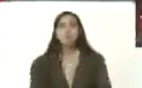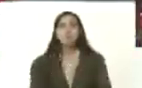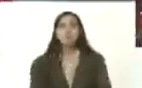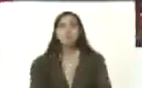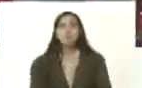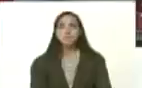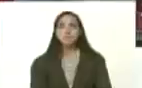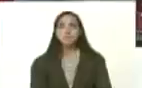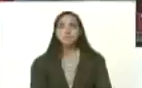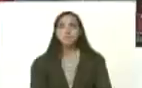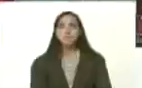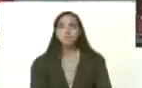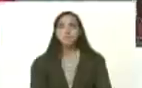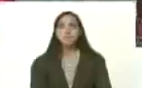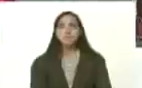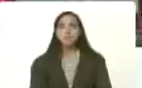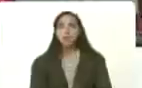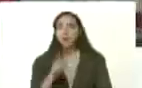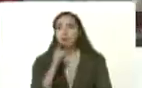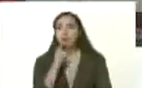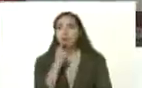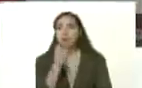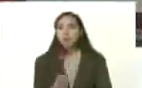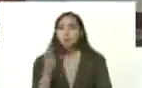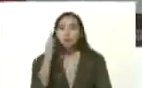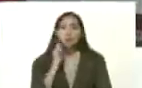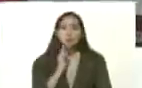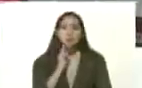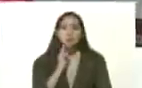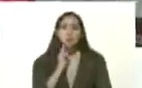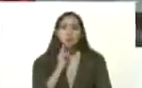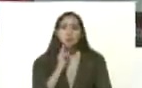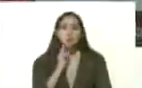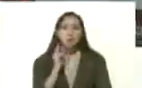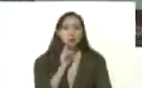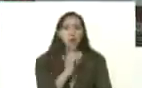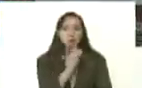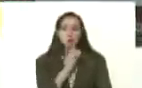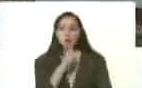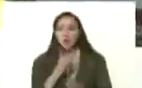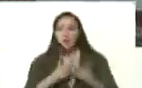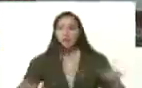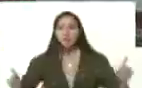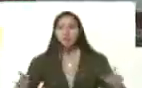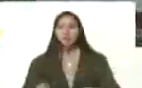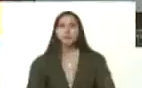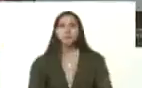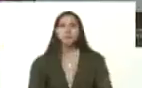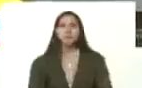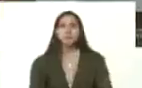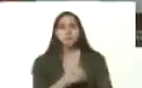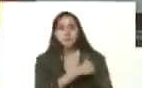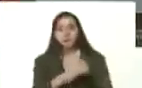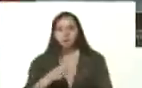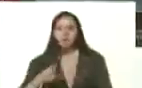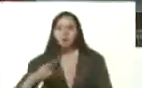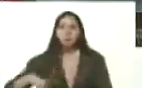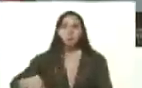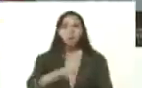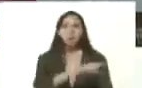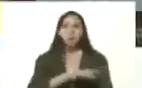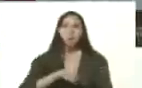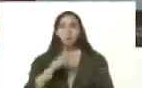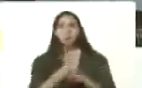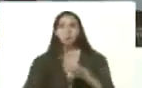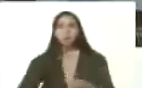como lo dijo nuestro libertador, quiere en nombre de su libertad, de la libertad de ellos hacer lo que les parezca